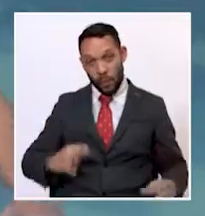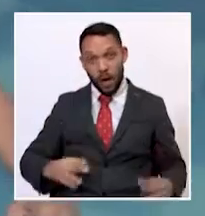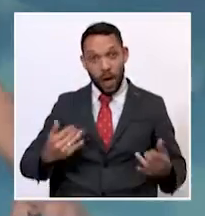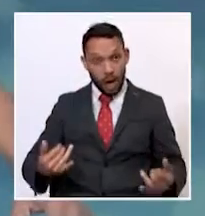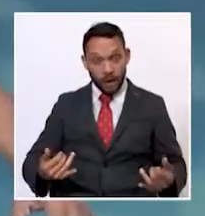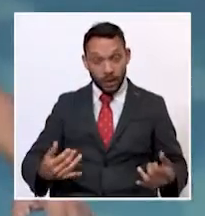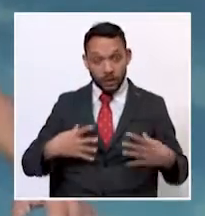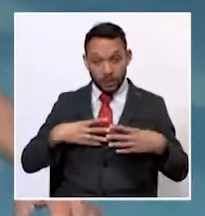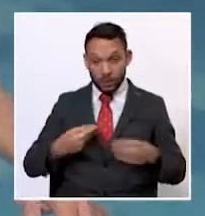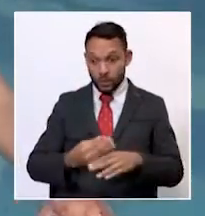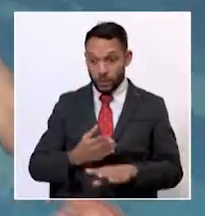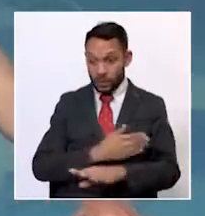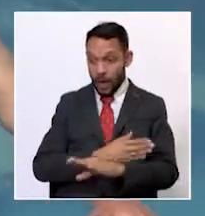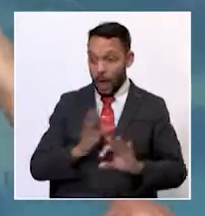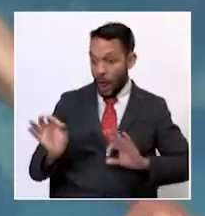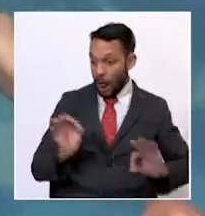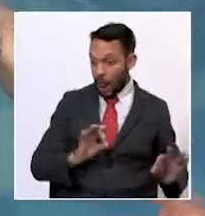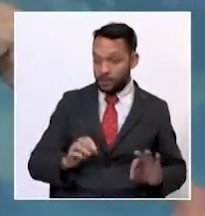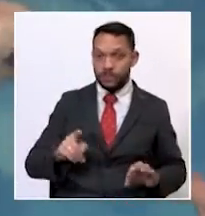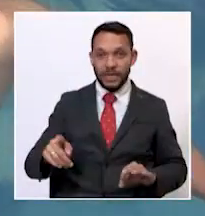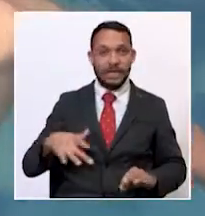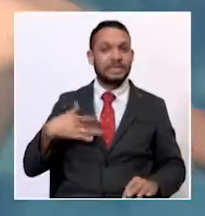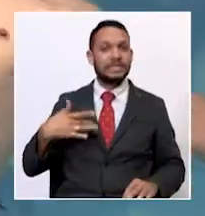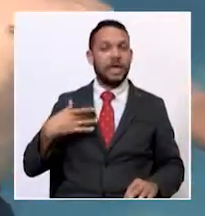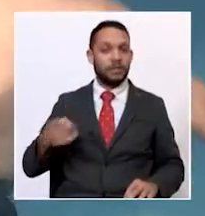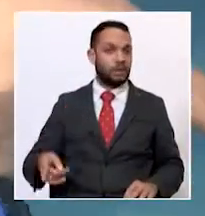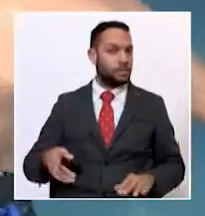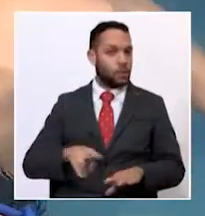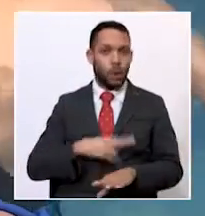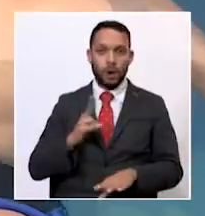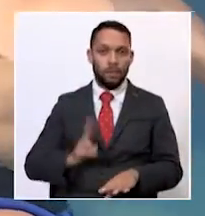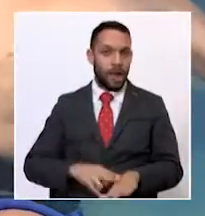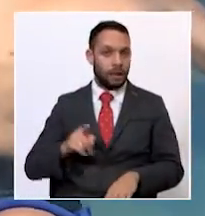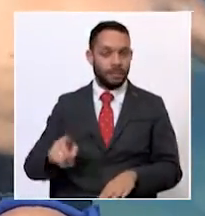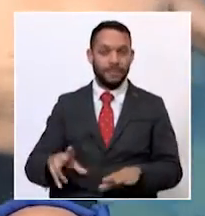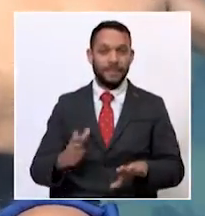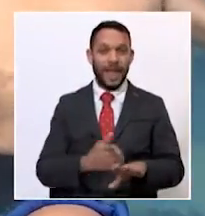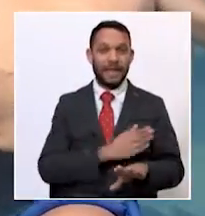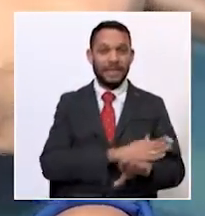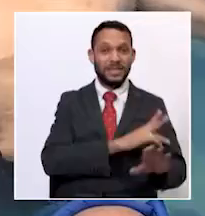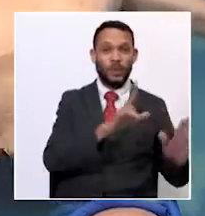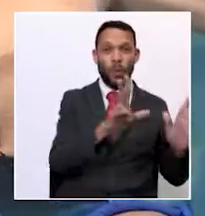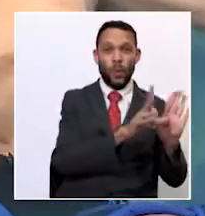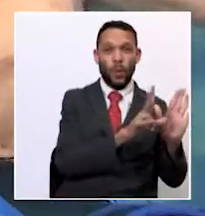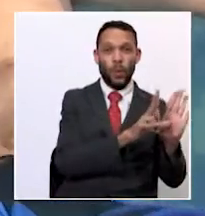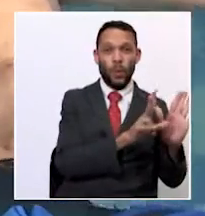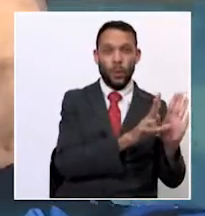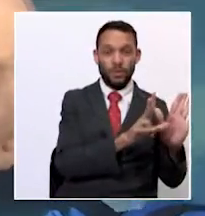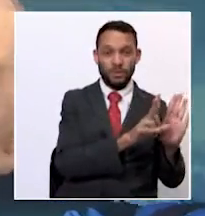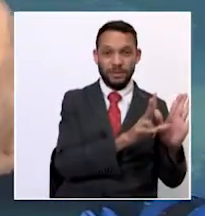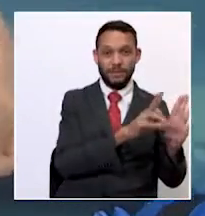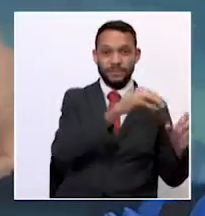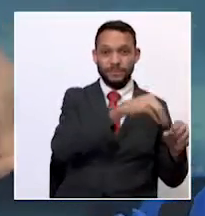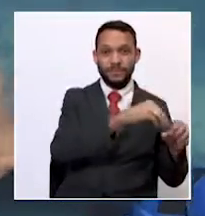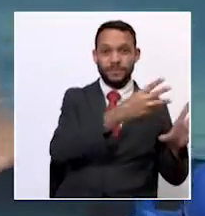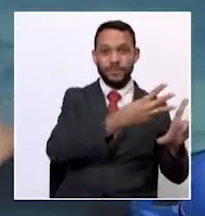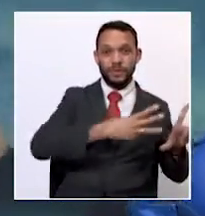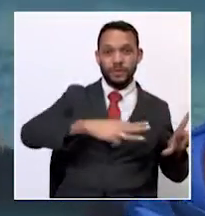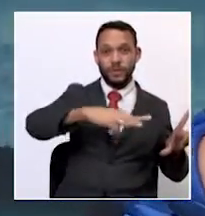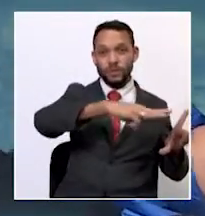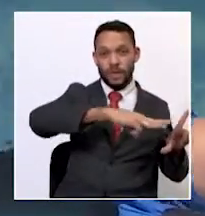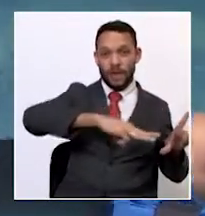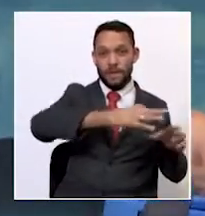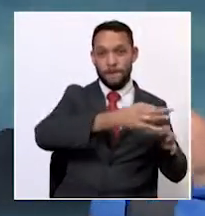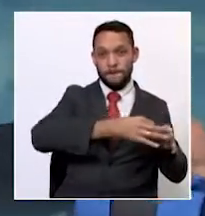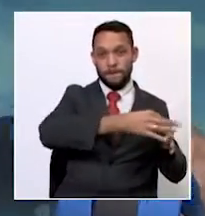tenemos preparado. Es un paciente que está en este momento aquí hospedado en el hotel del Parque de la Salud del Dr. Rojas, realizando